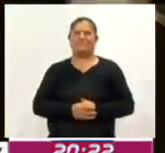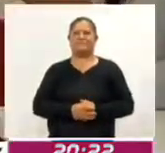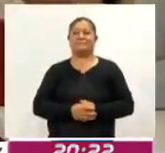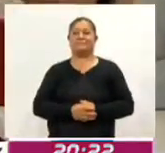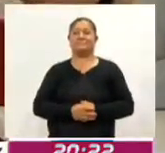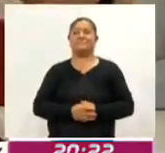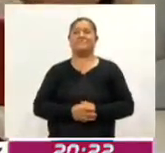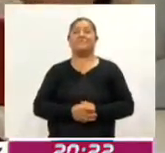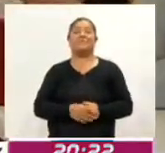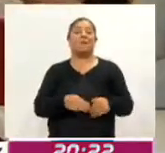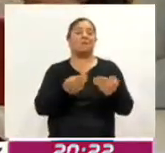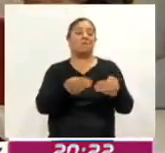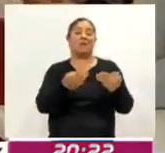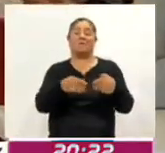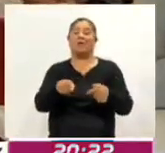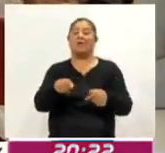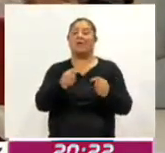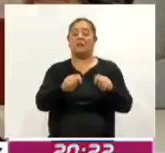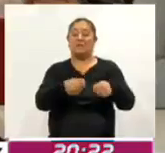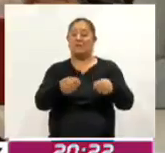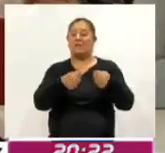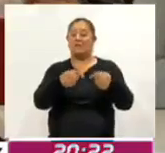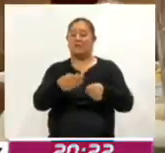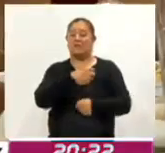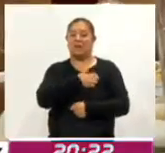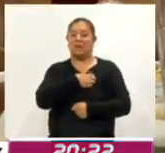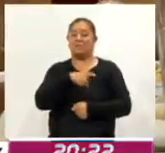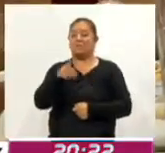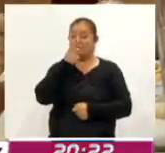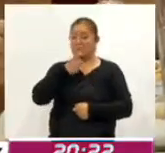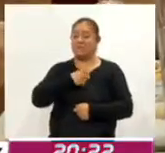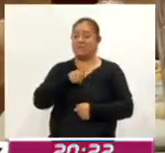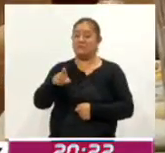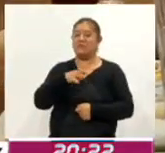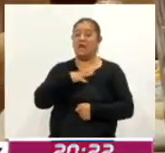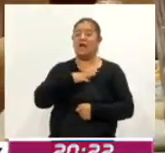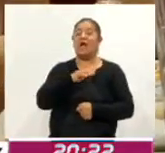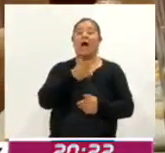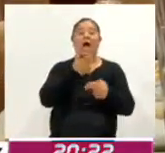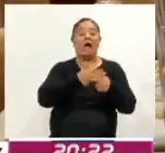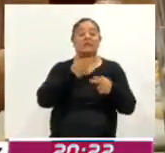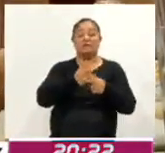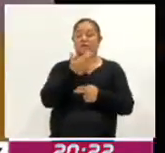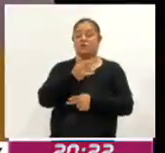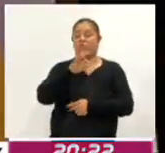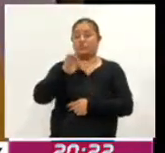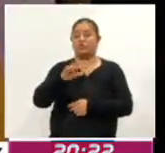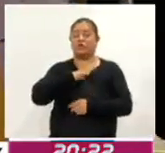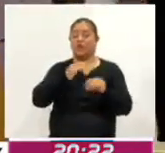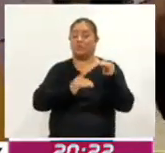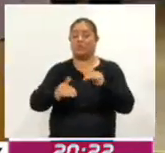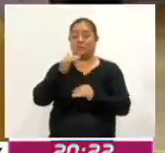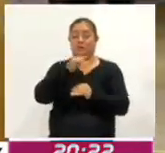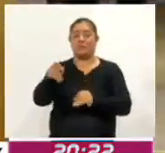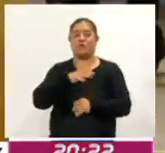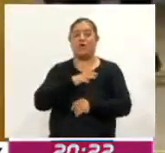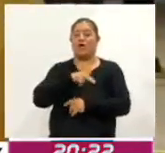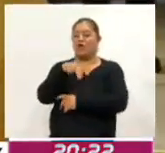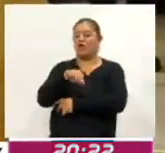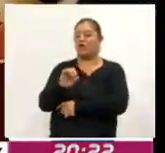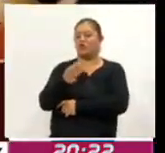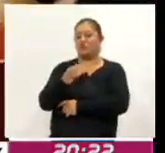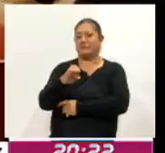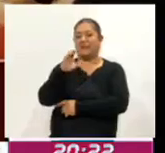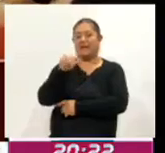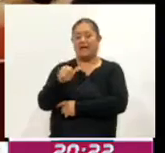Comercios de la capital tlaxcalteca registran un aumento en sus ventas de hasta un 50% por la realización del Selectivo Olímpico de Voleibol